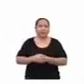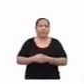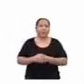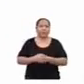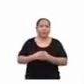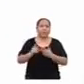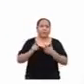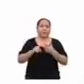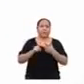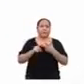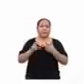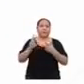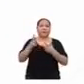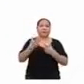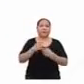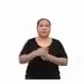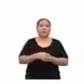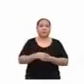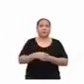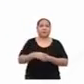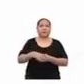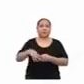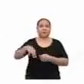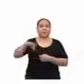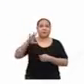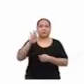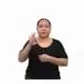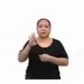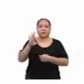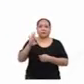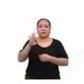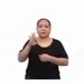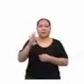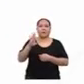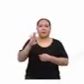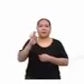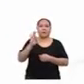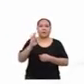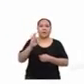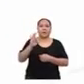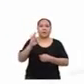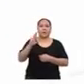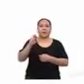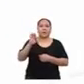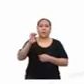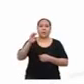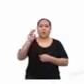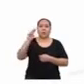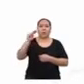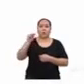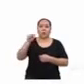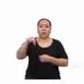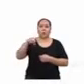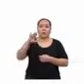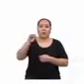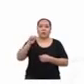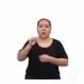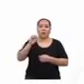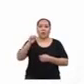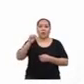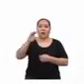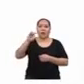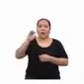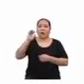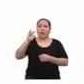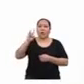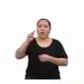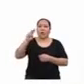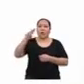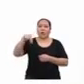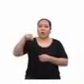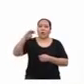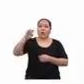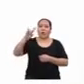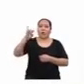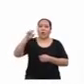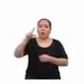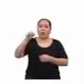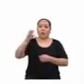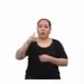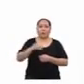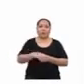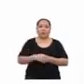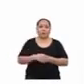tercera columna está la frecuencia acumulada, donde se juntan o acumulan los valores de las frecuencias simples o